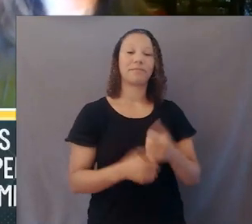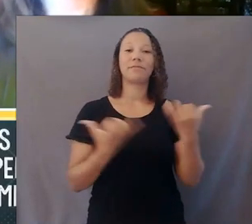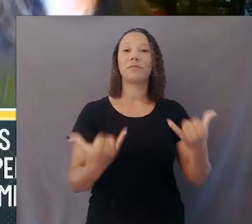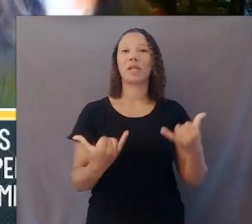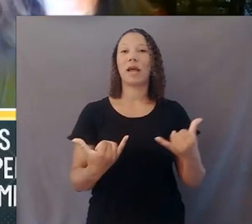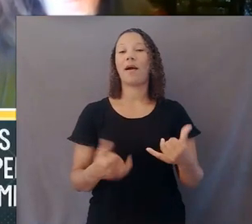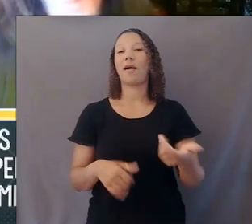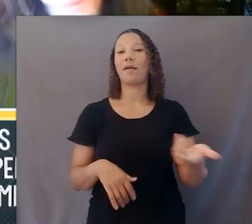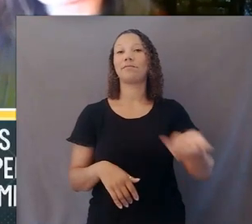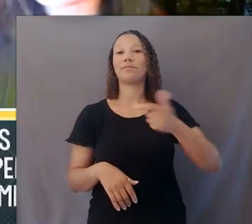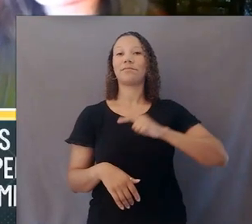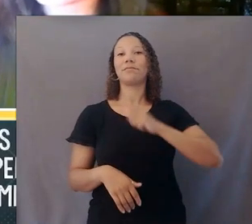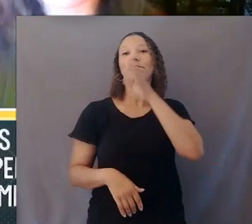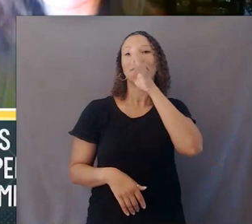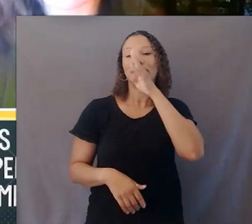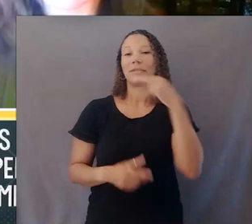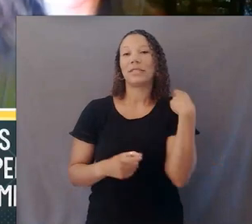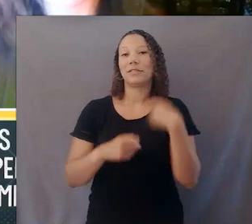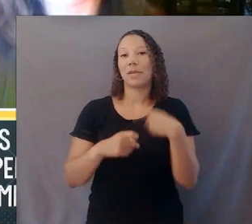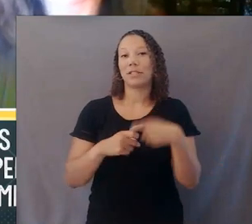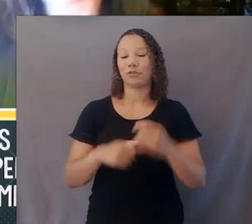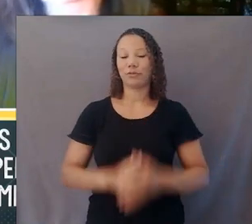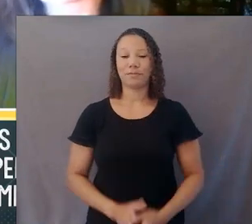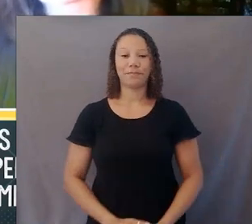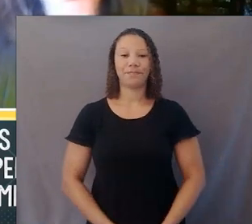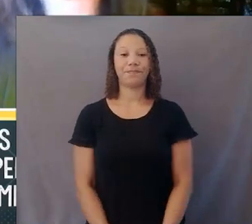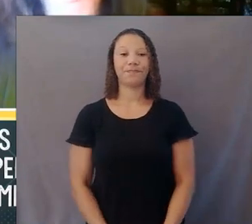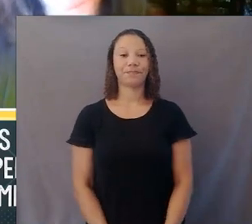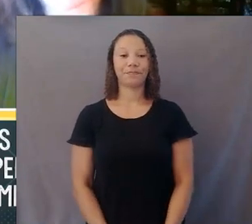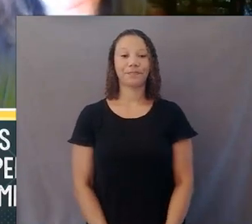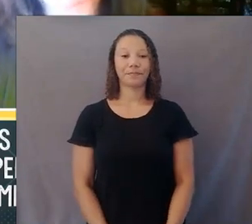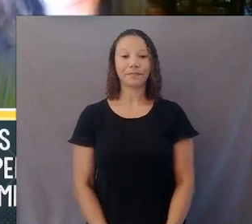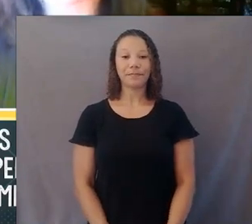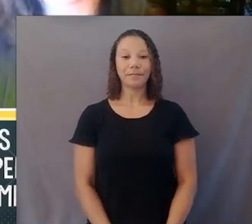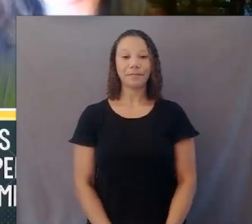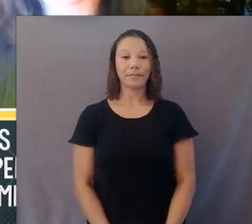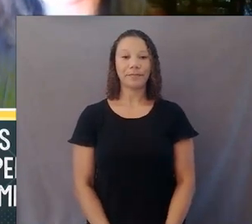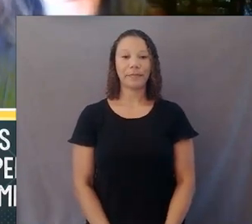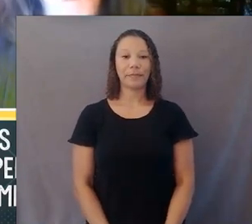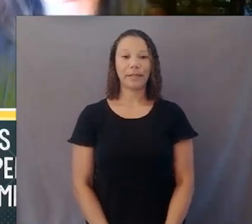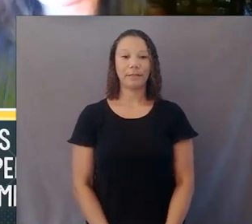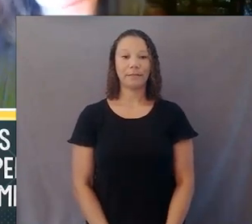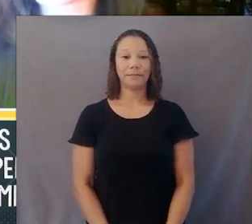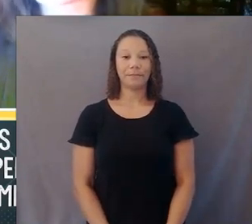era, los estudiantes que se encuentran en los programas de